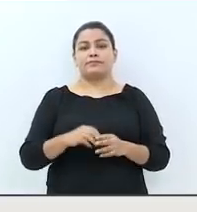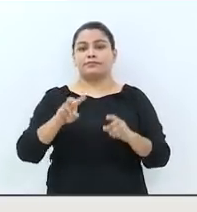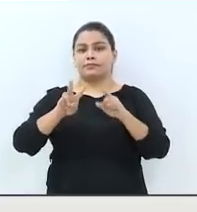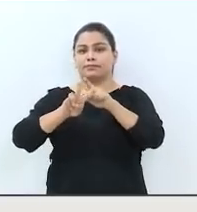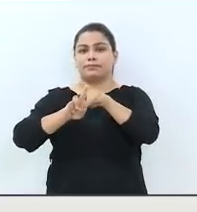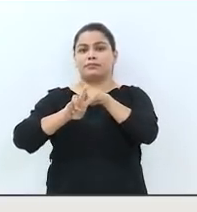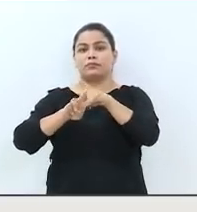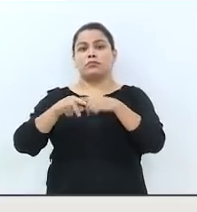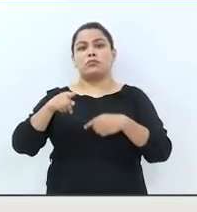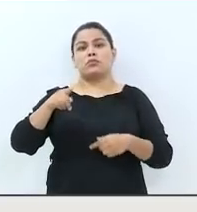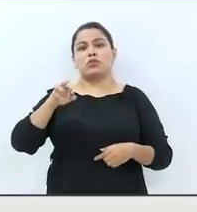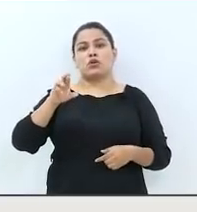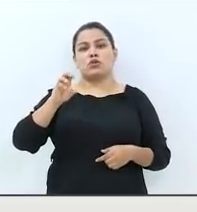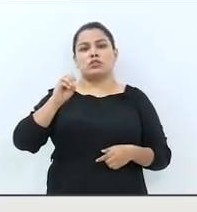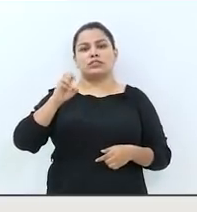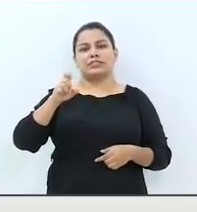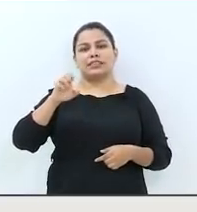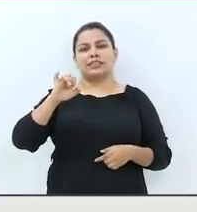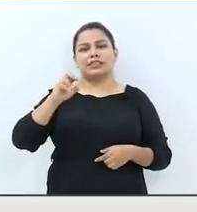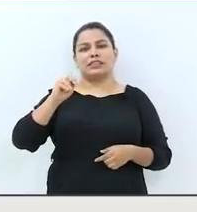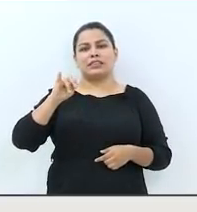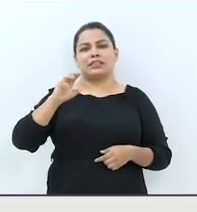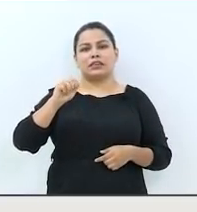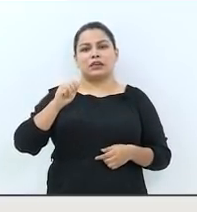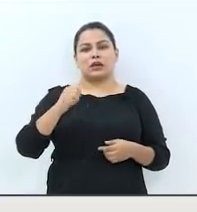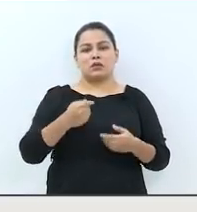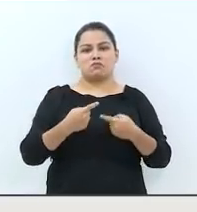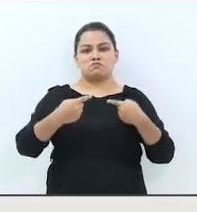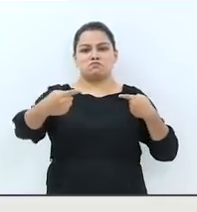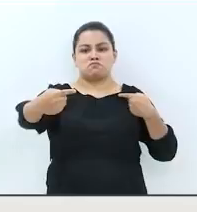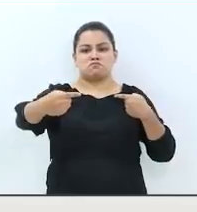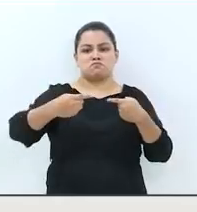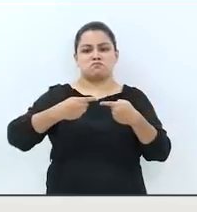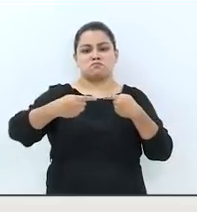es la proxémica, las distancias que nosotras